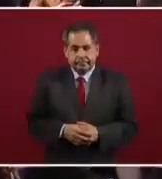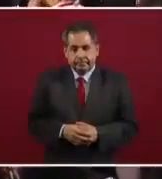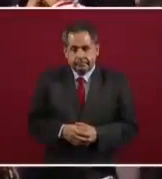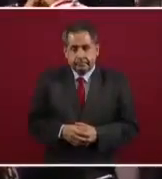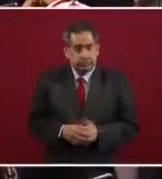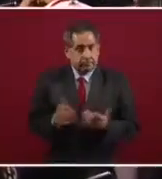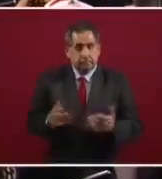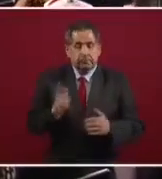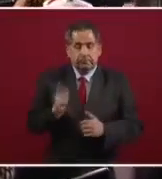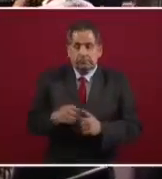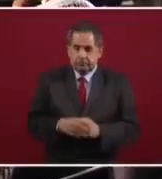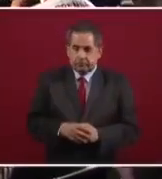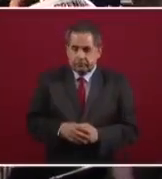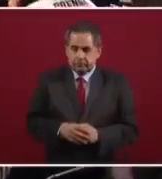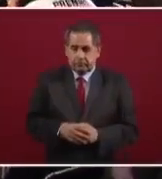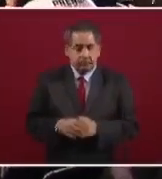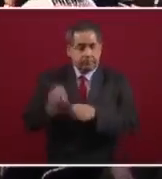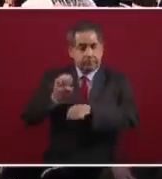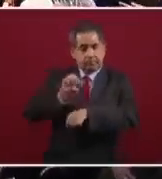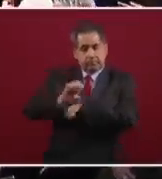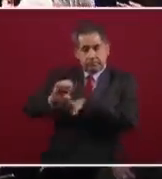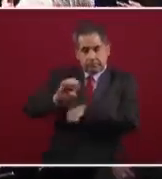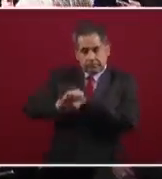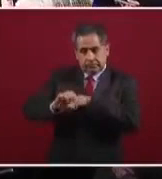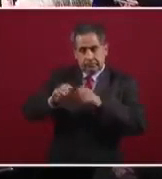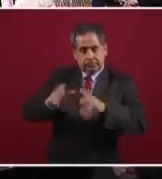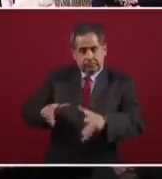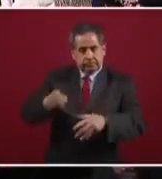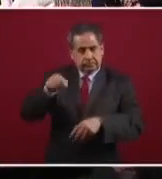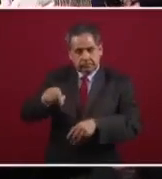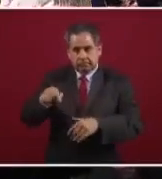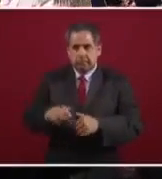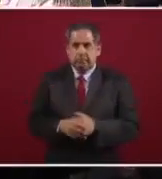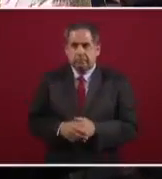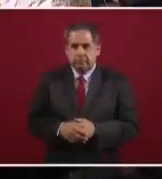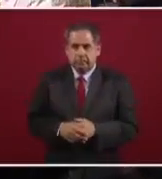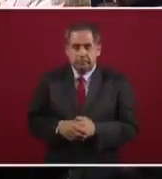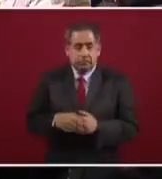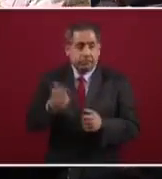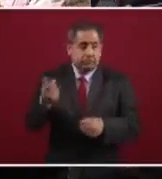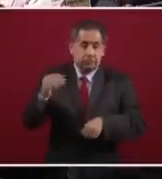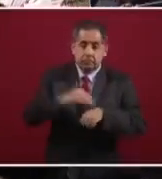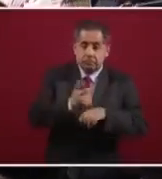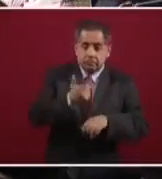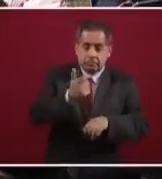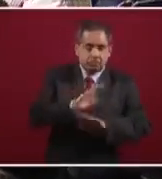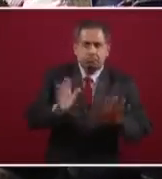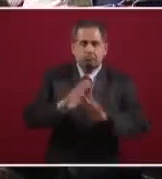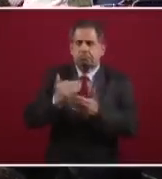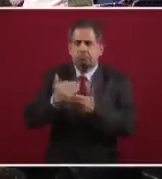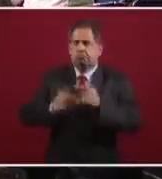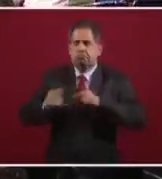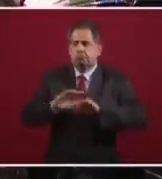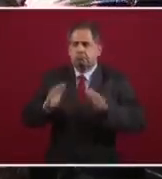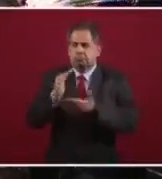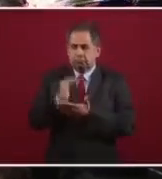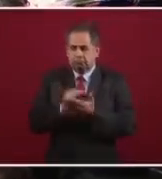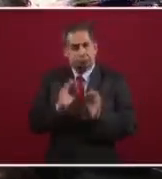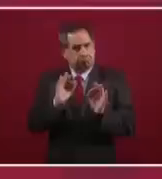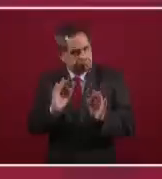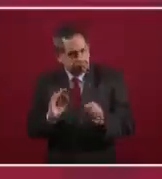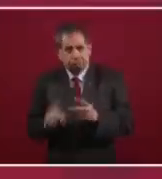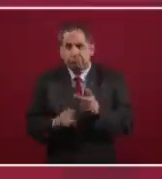En el caso de Ecuador, pues dan marcha atrás a la medida. En el caso de